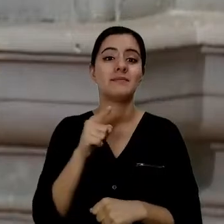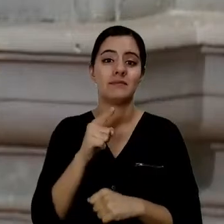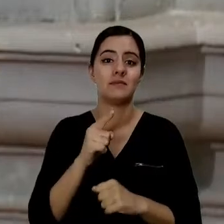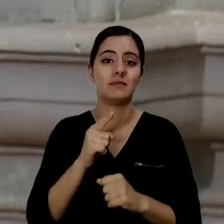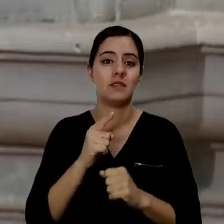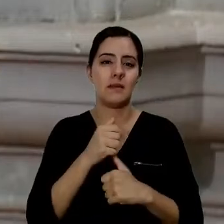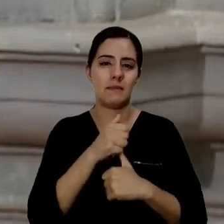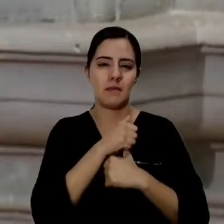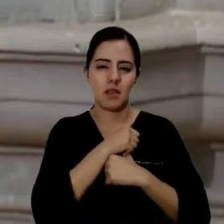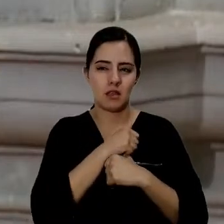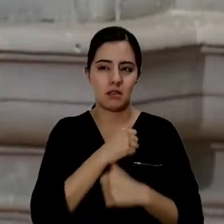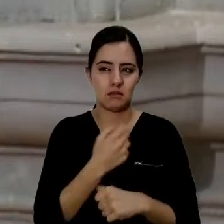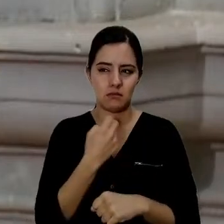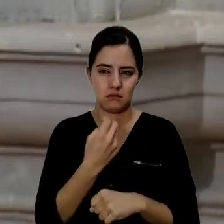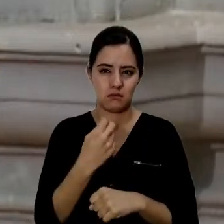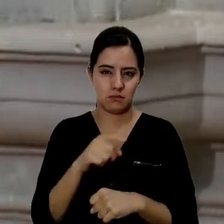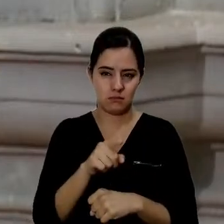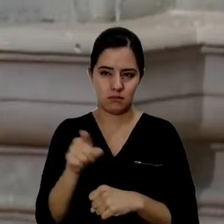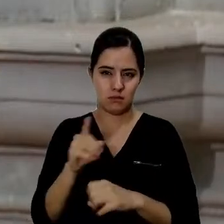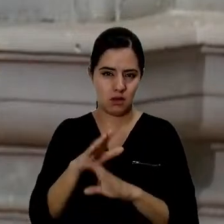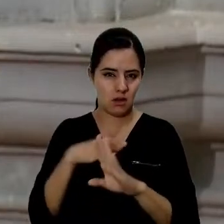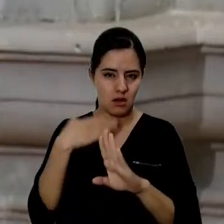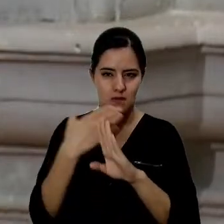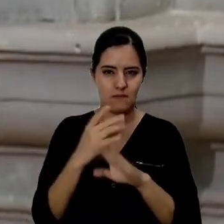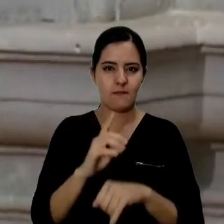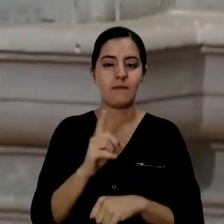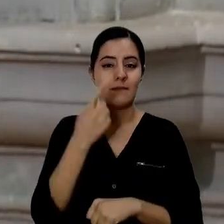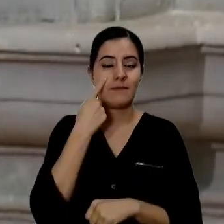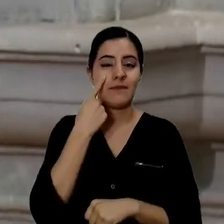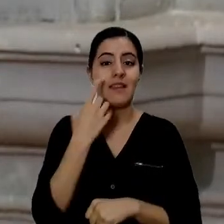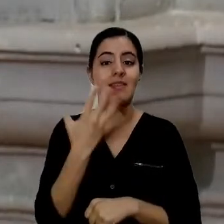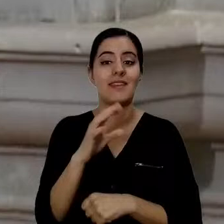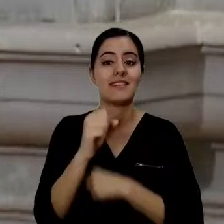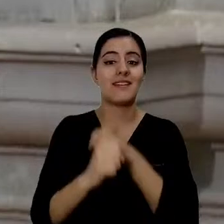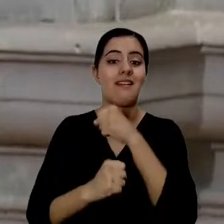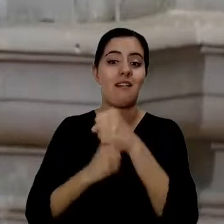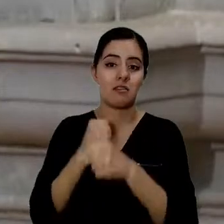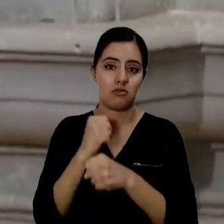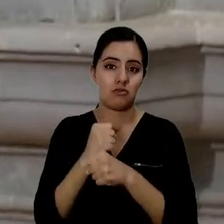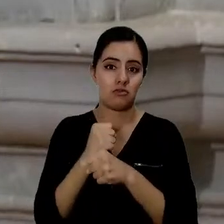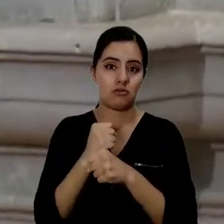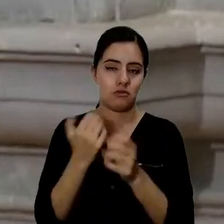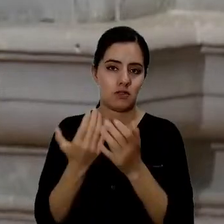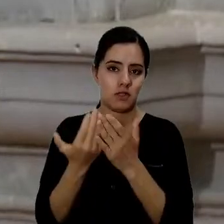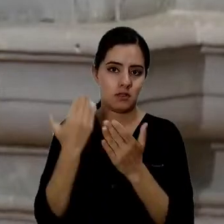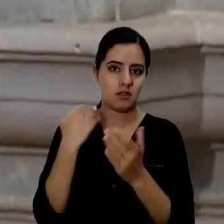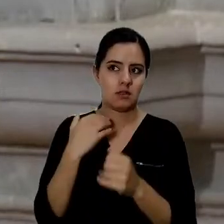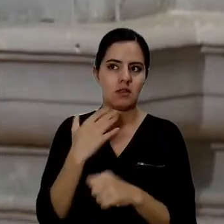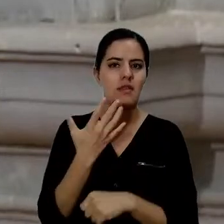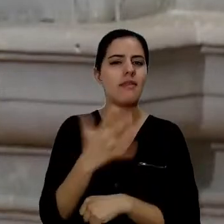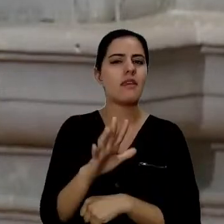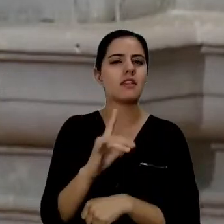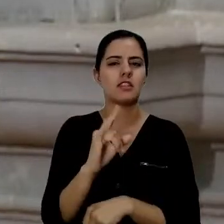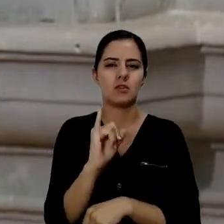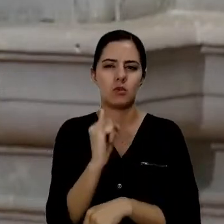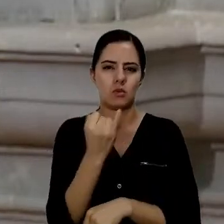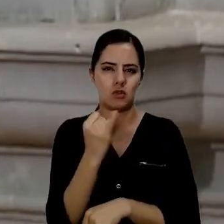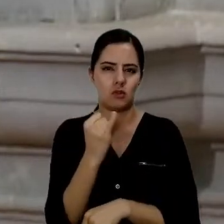esto. También hace 10 años, solamente que el 10 de junio,